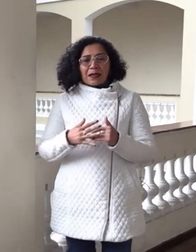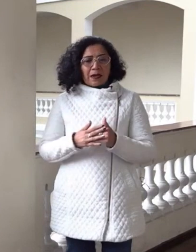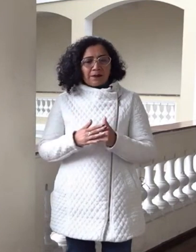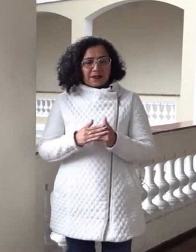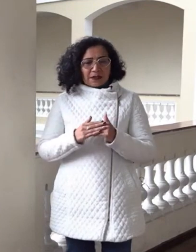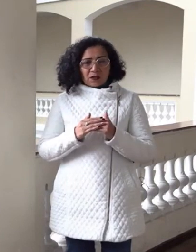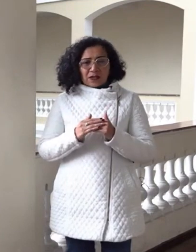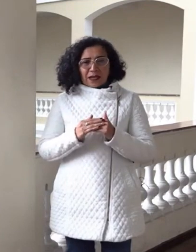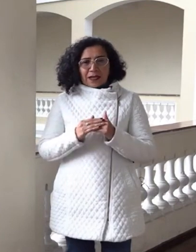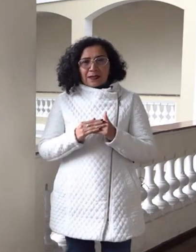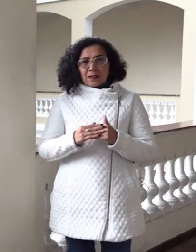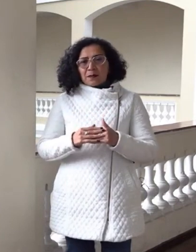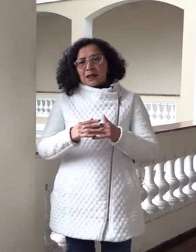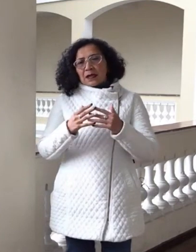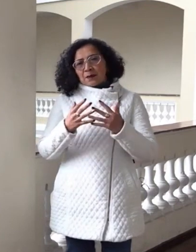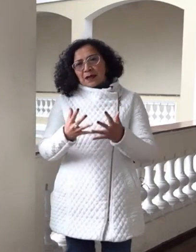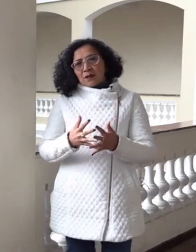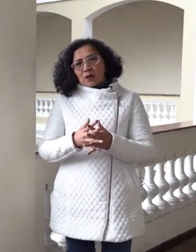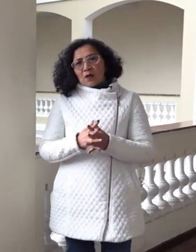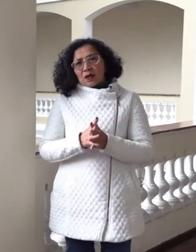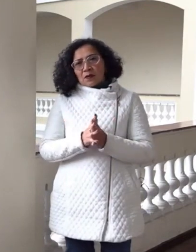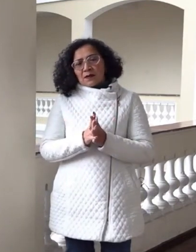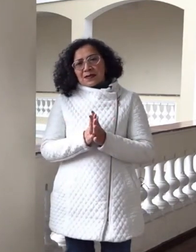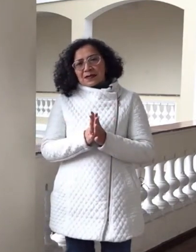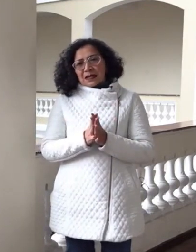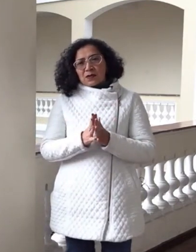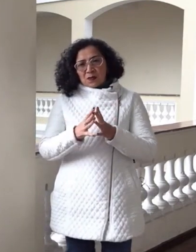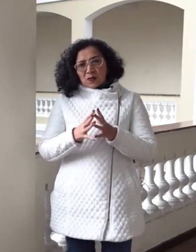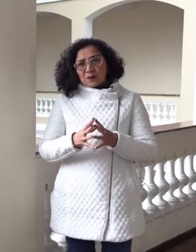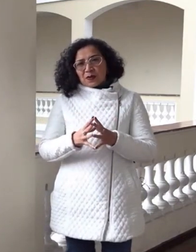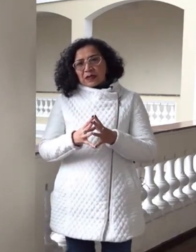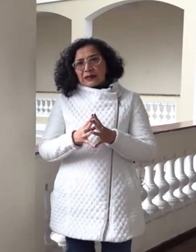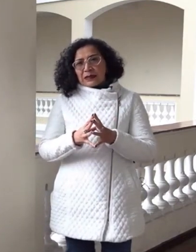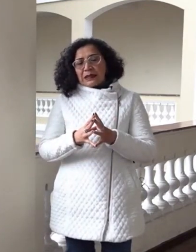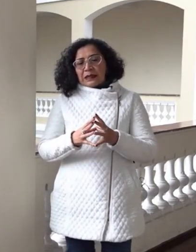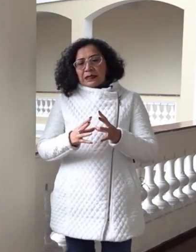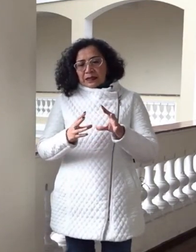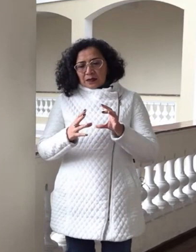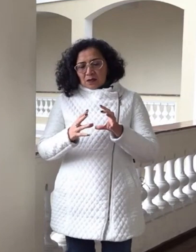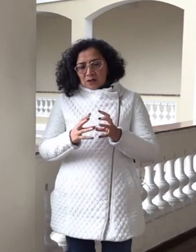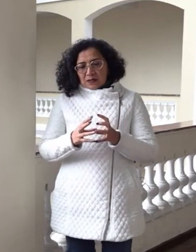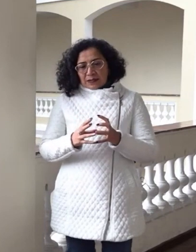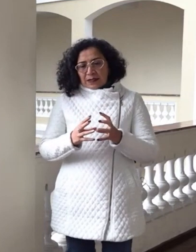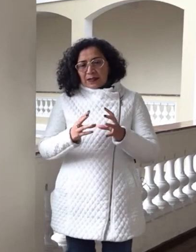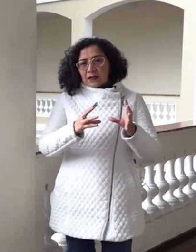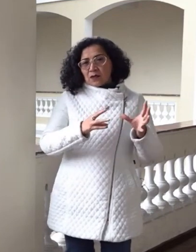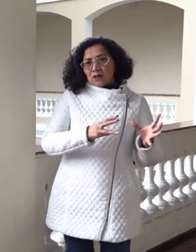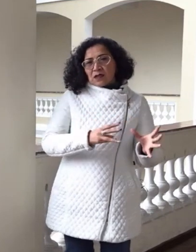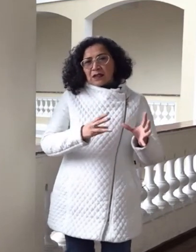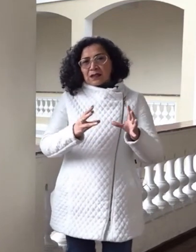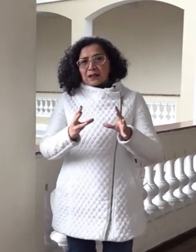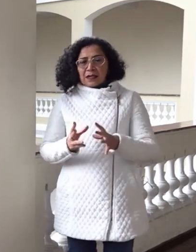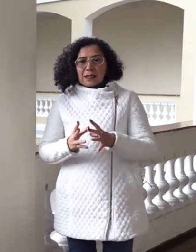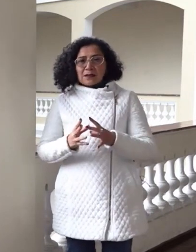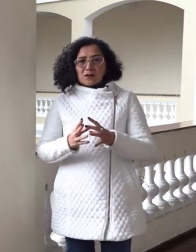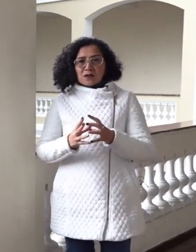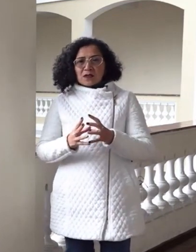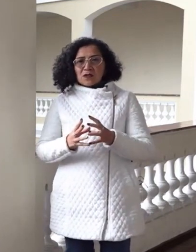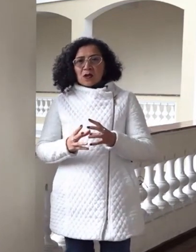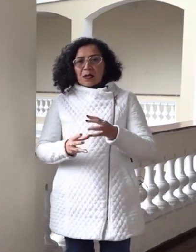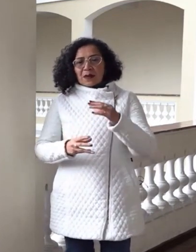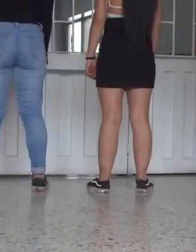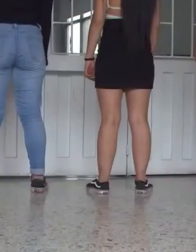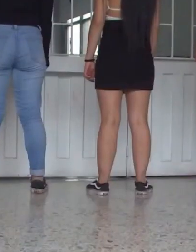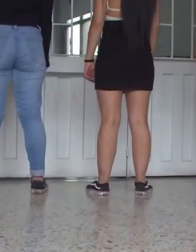que para la vicerrectoría académica y para el nuevo gobierno universitario es muy importante es reconocer que el género no tiene que entrar en las